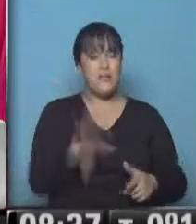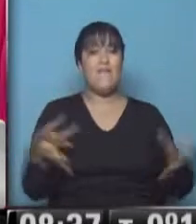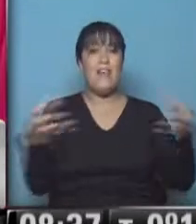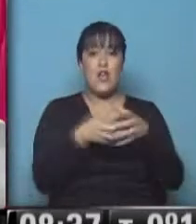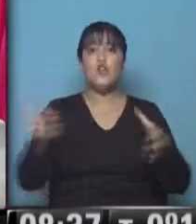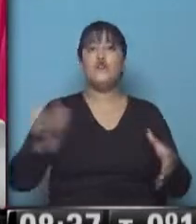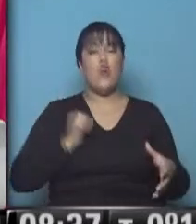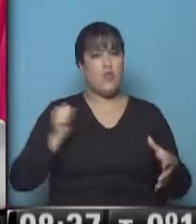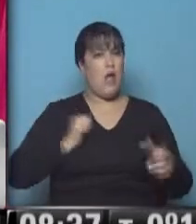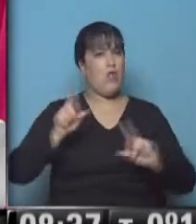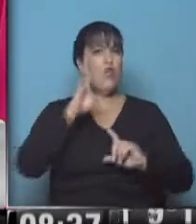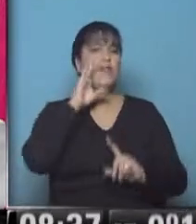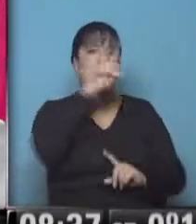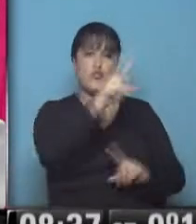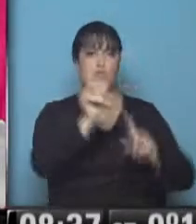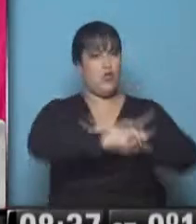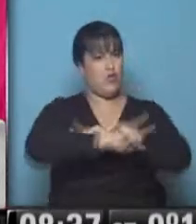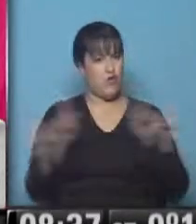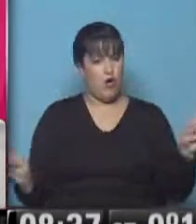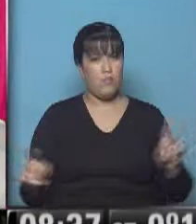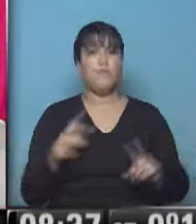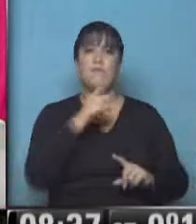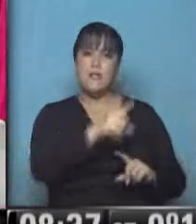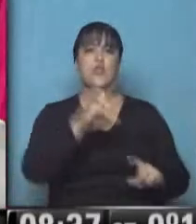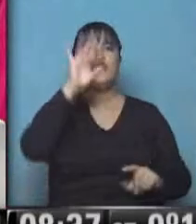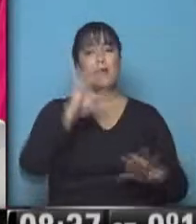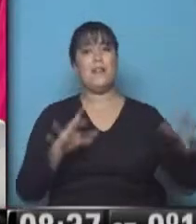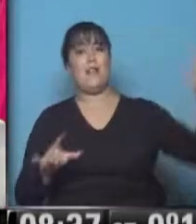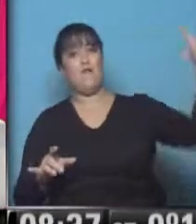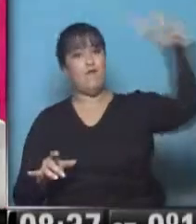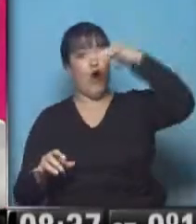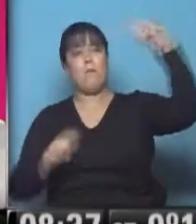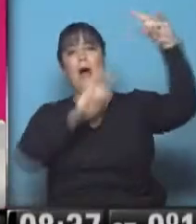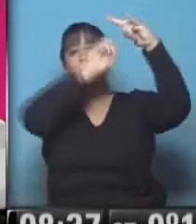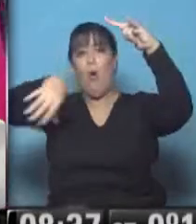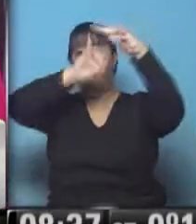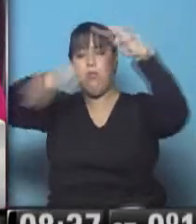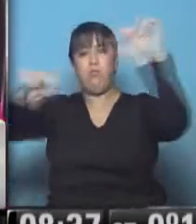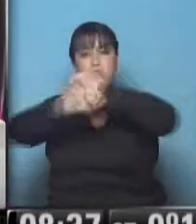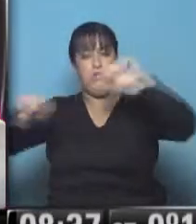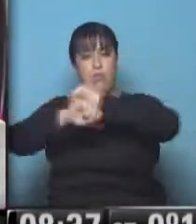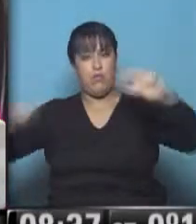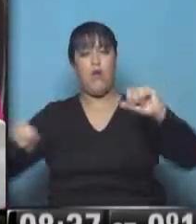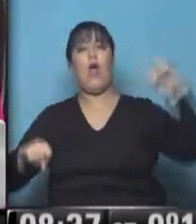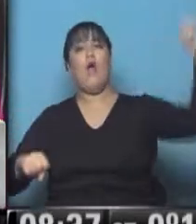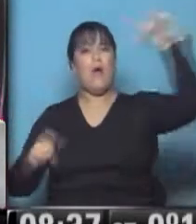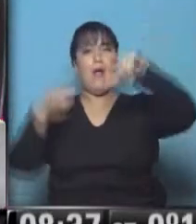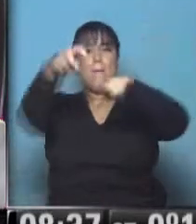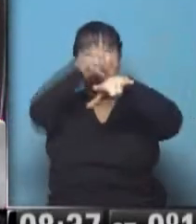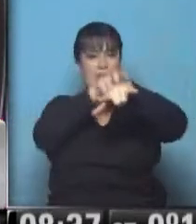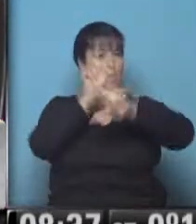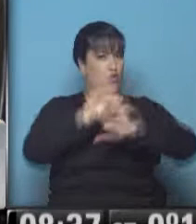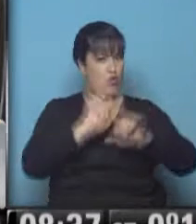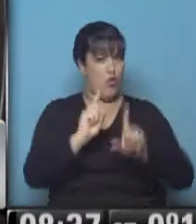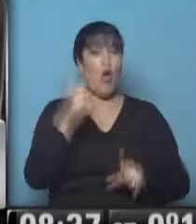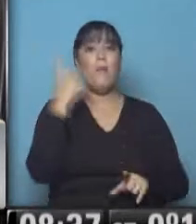no haber soldados norteamericanos en el terreno que va a ser bombardeo aéreo con drones es decir con aviones no tripulados y que los que van a